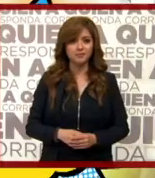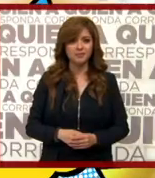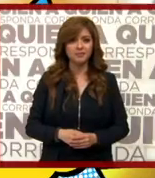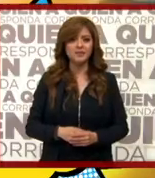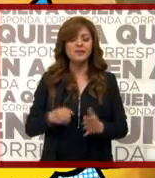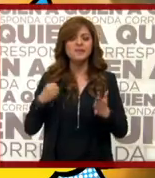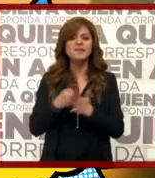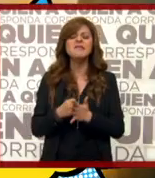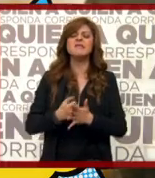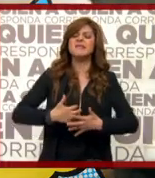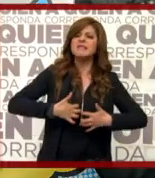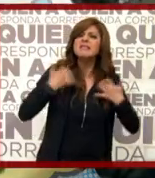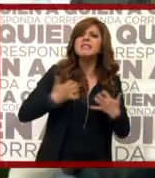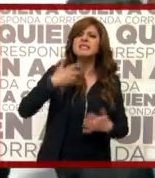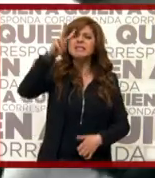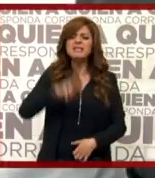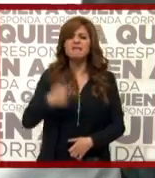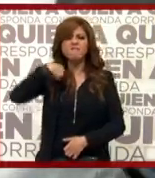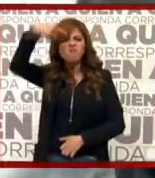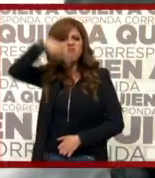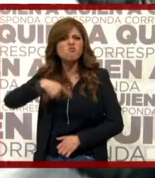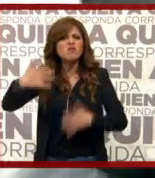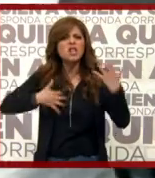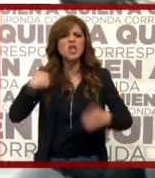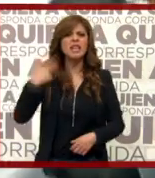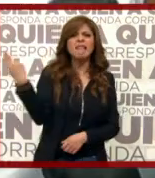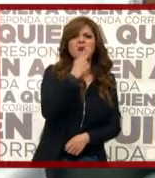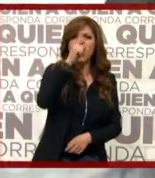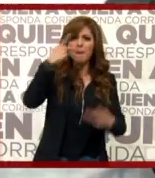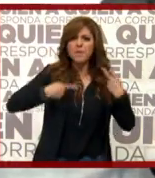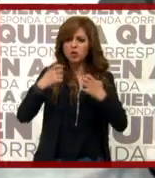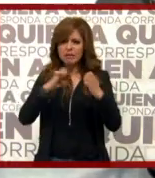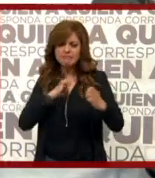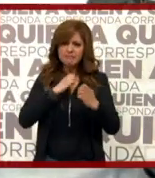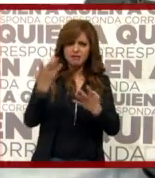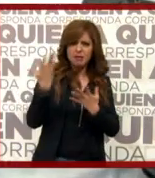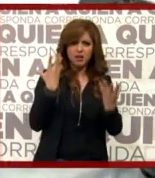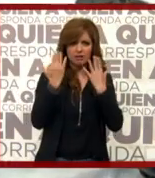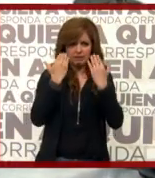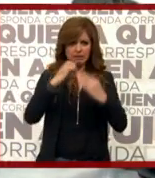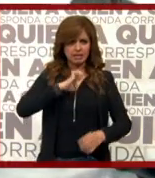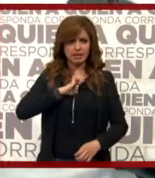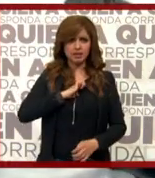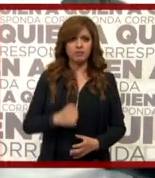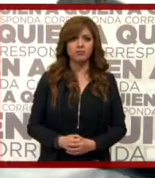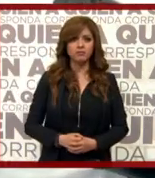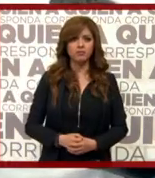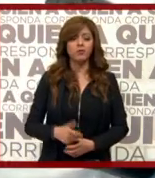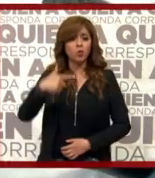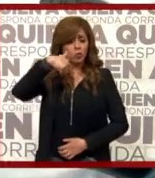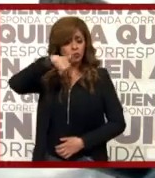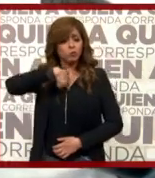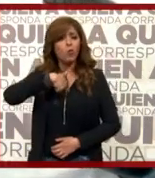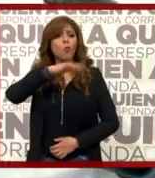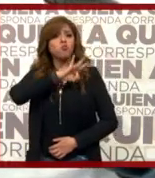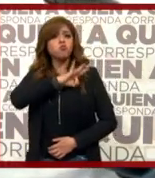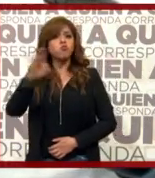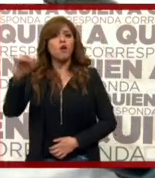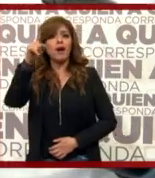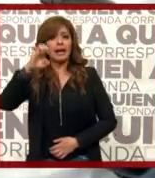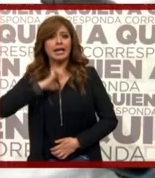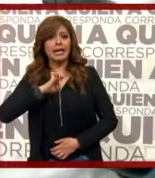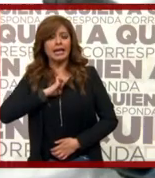odio Tengo mucho coraje Necesito a alguien que me entrene yo te puedo entrenar